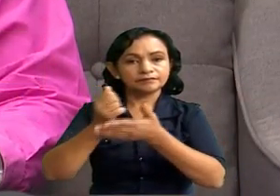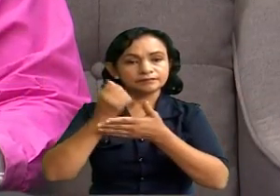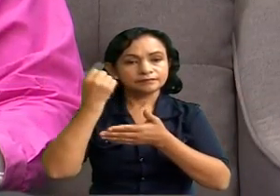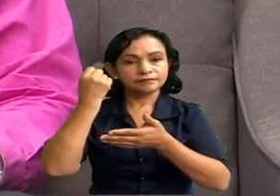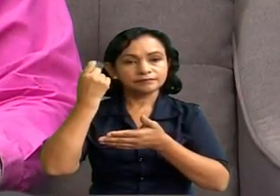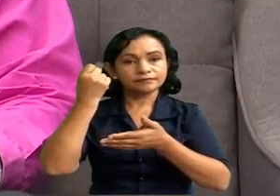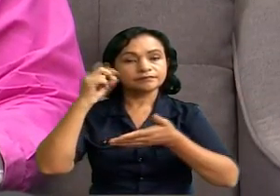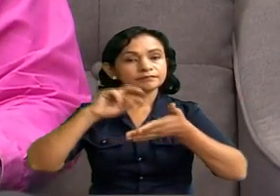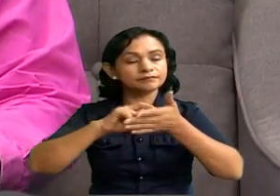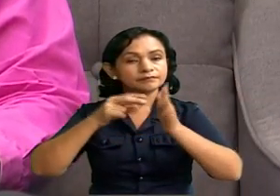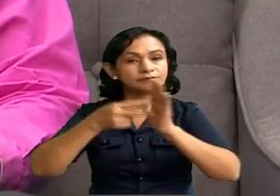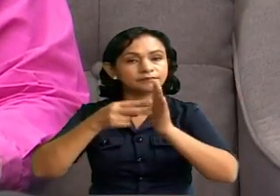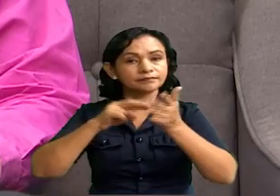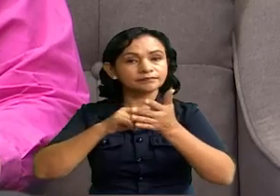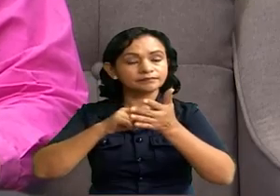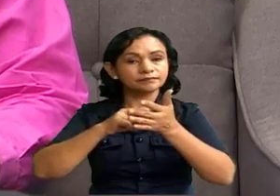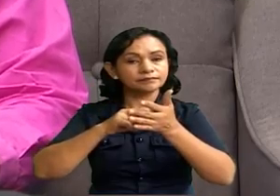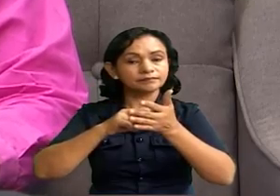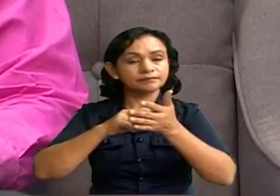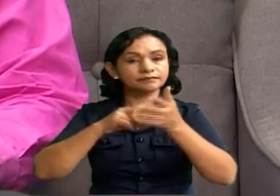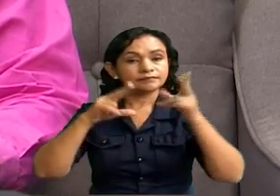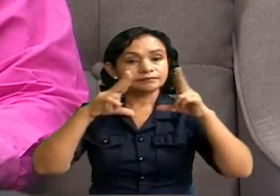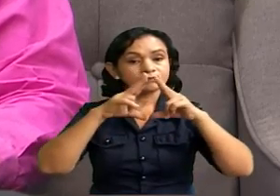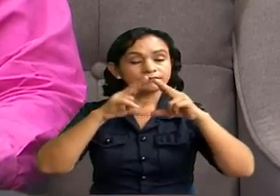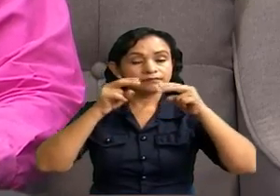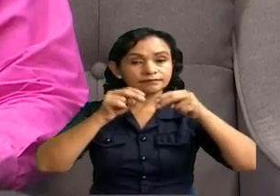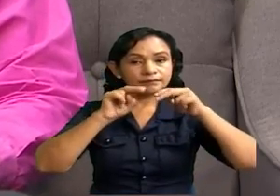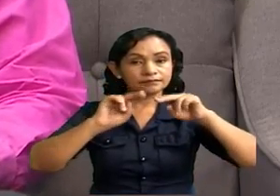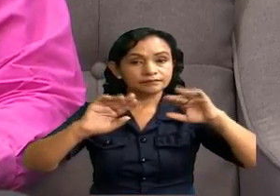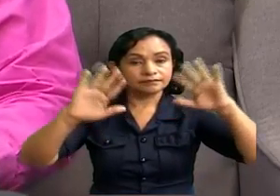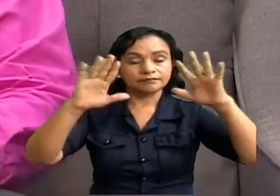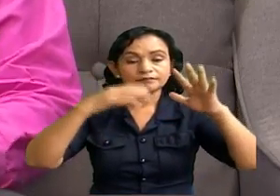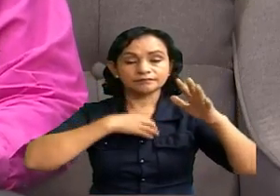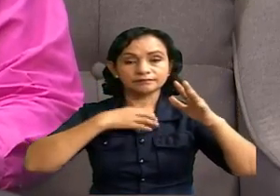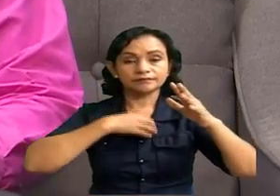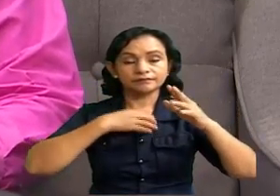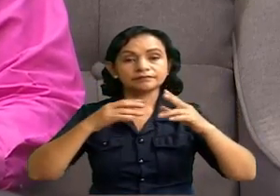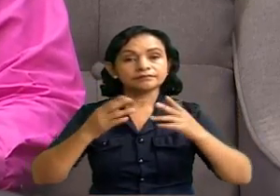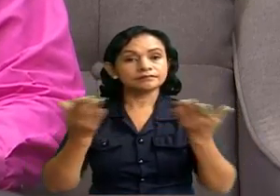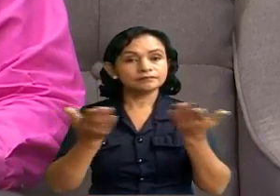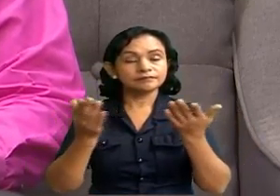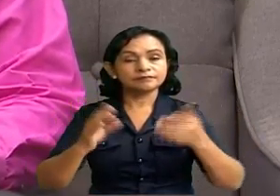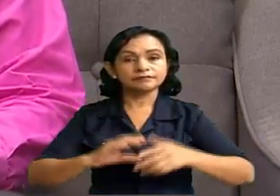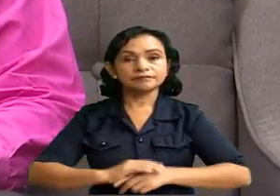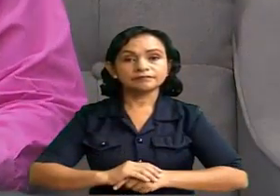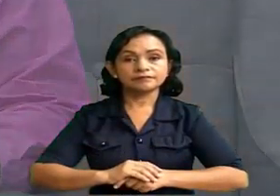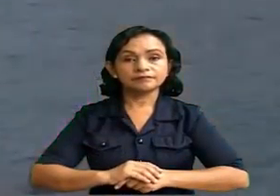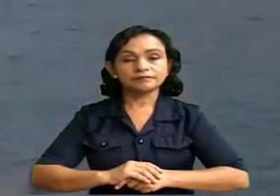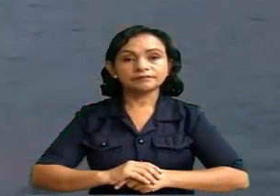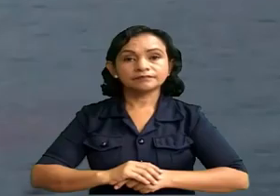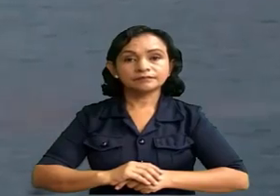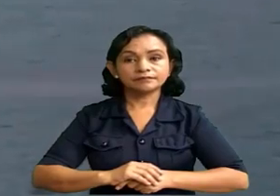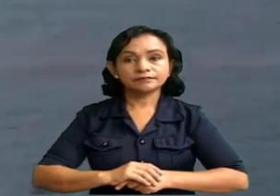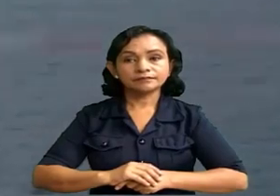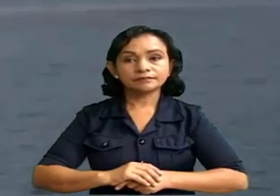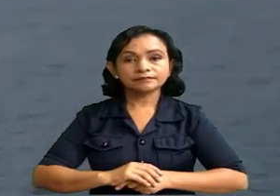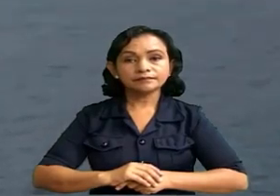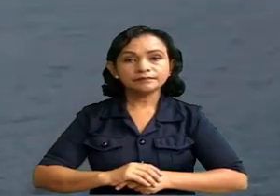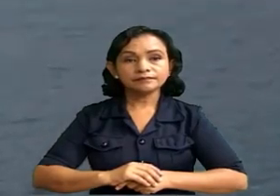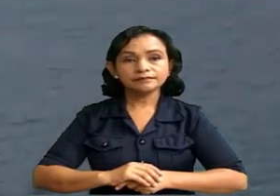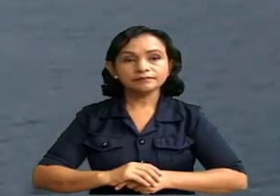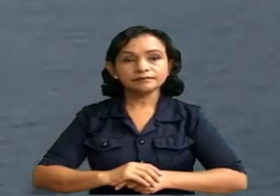que significa la repatriación de los recursos naturales, aunque estén en nuestro propio país. Veamos. Lo que están planteando